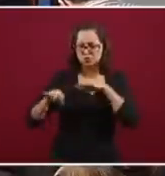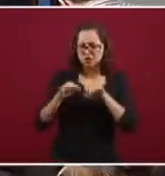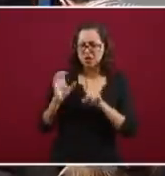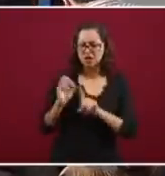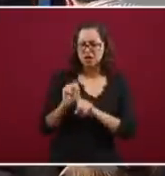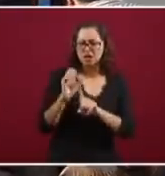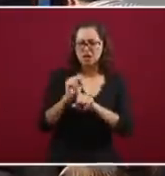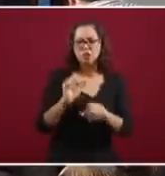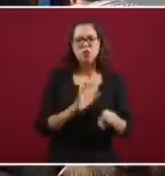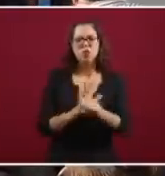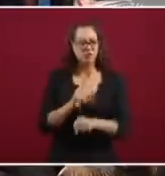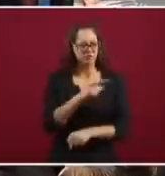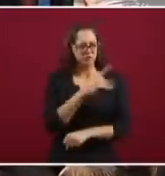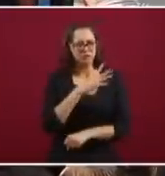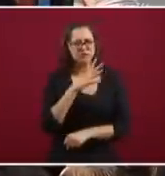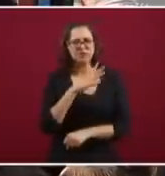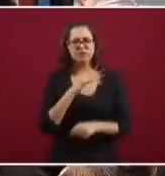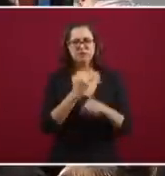datos.